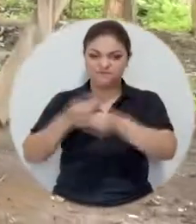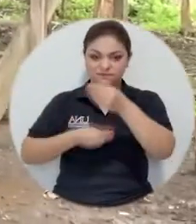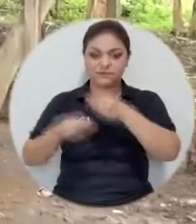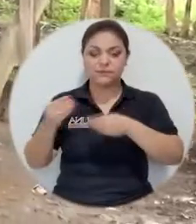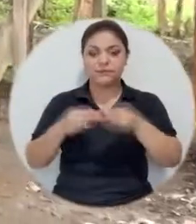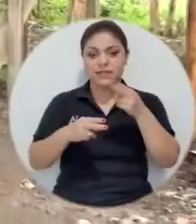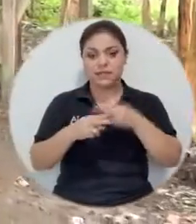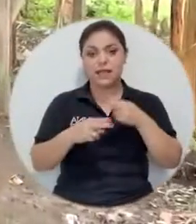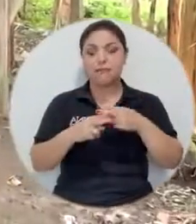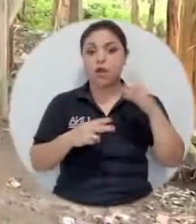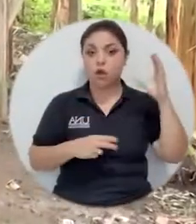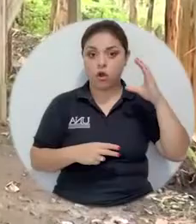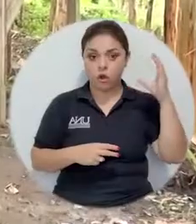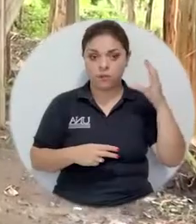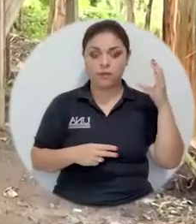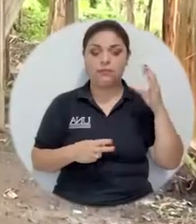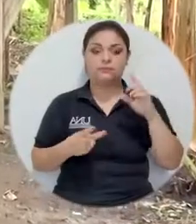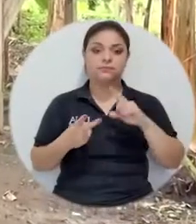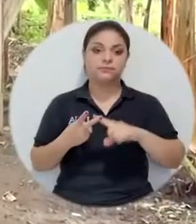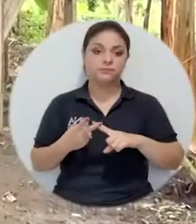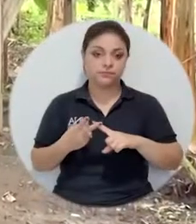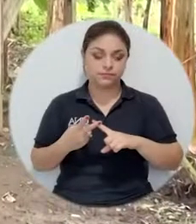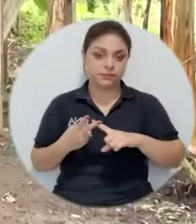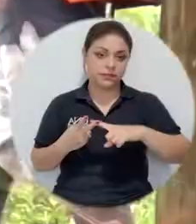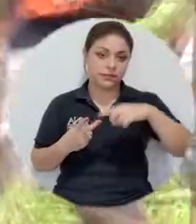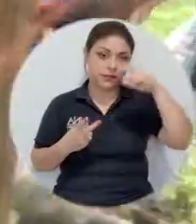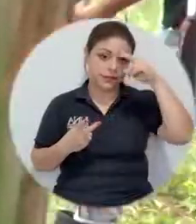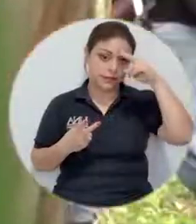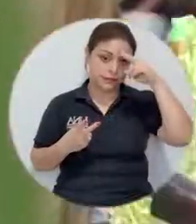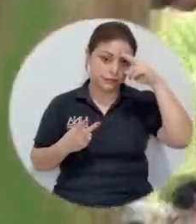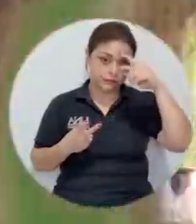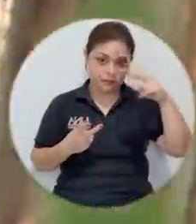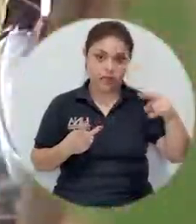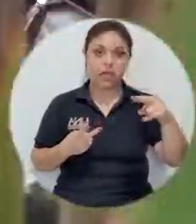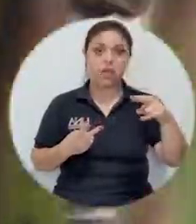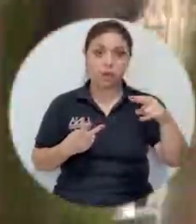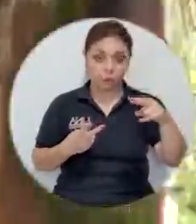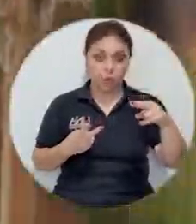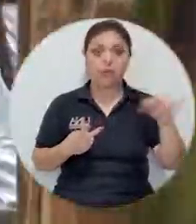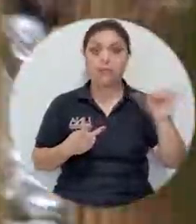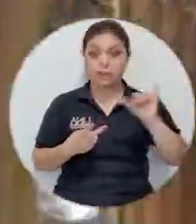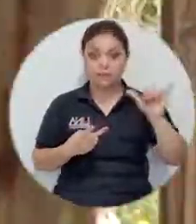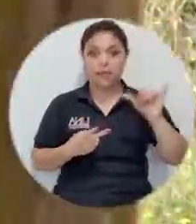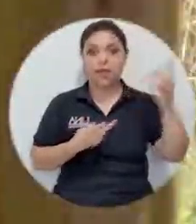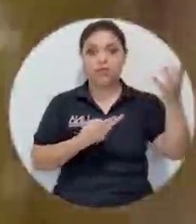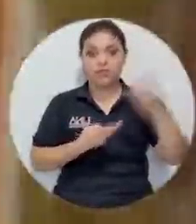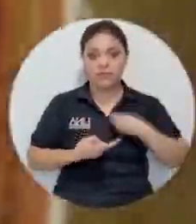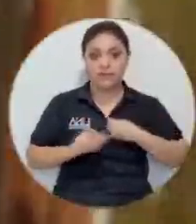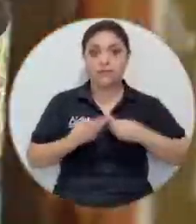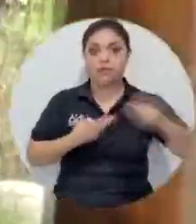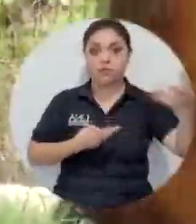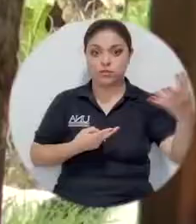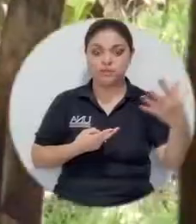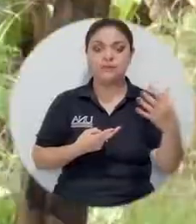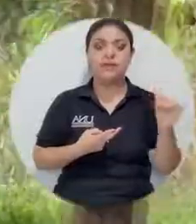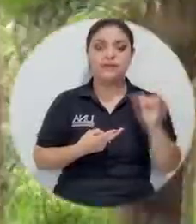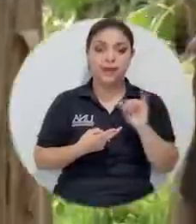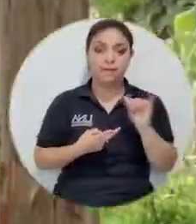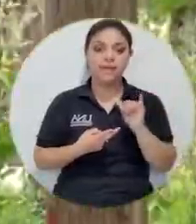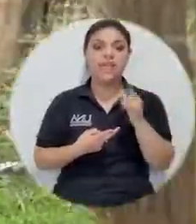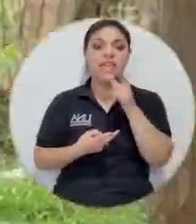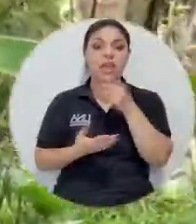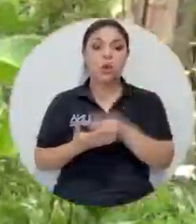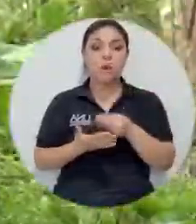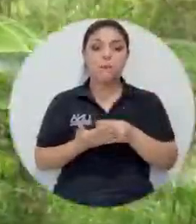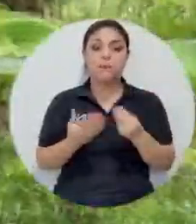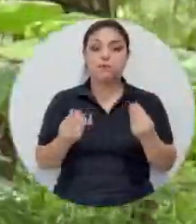Colombia, México, receptor y productor también, y un gran consumidor, que son los